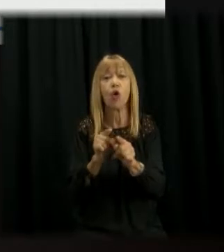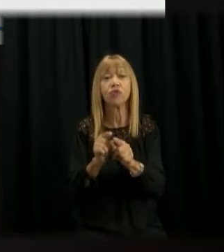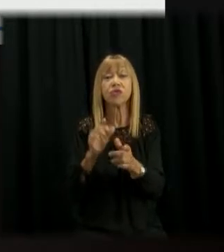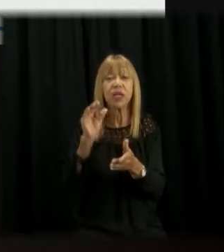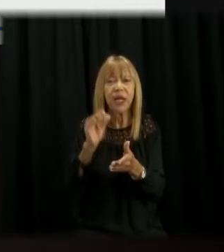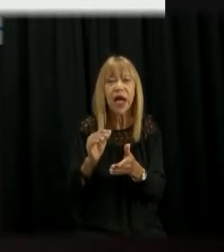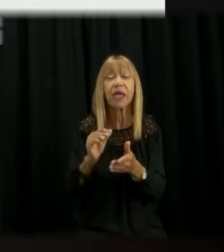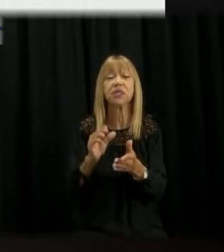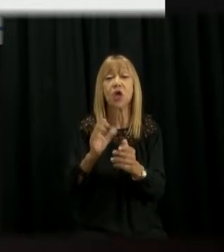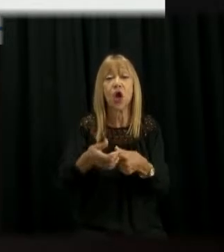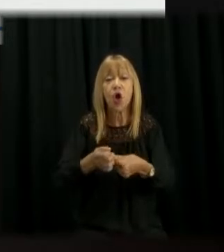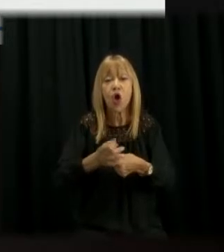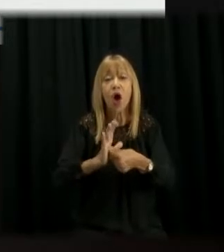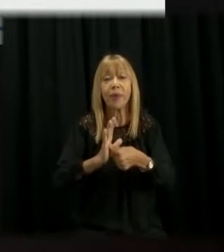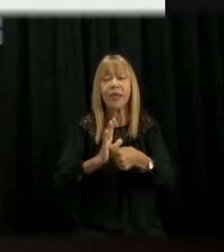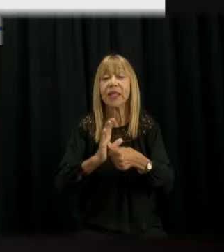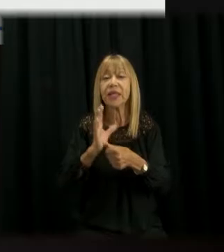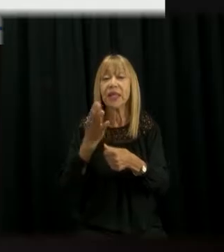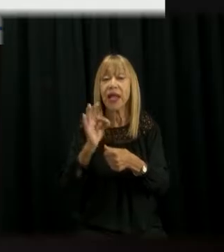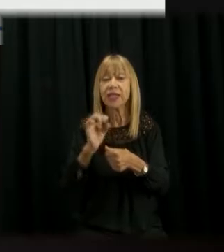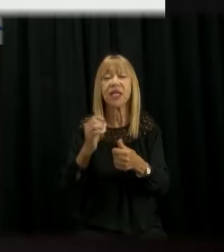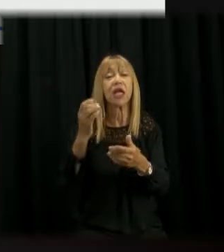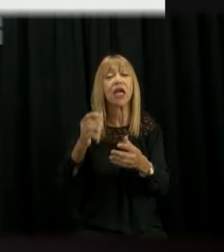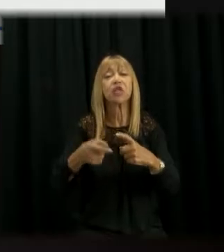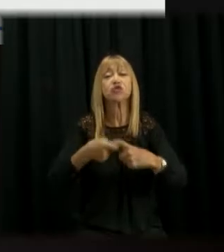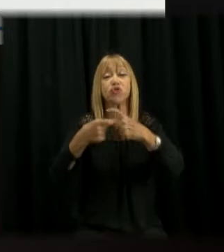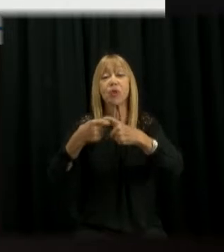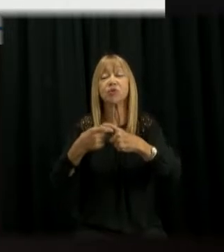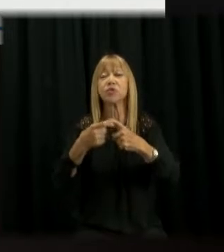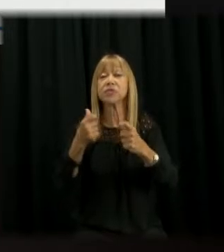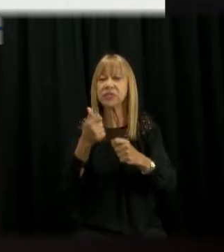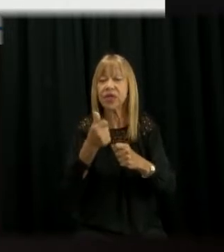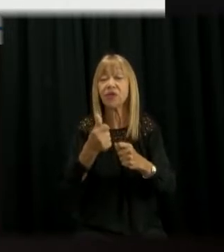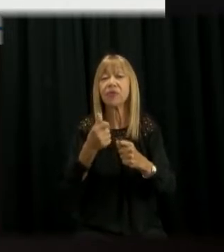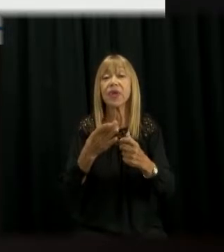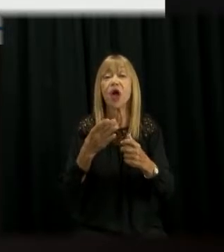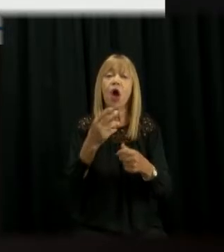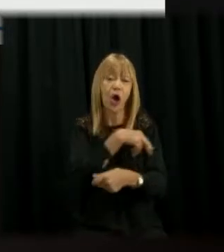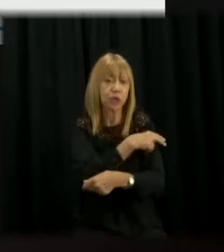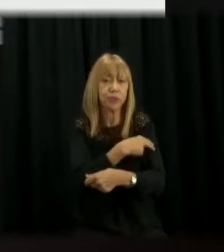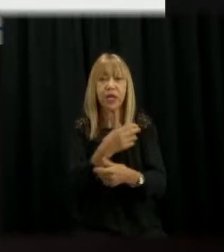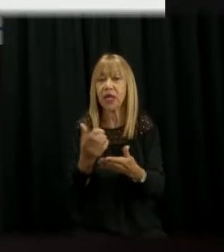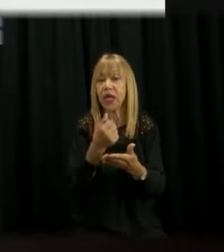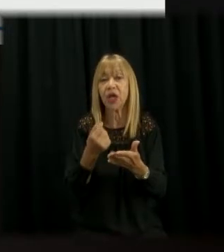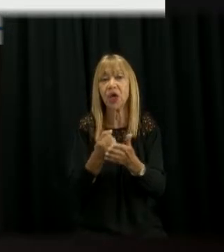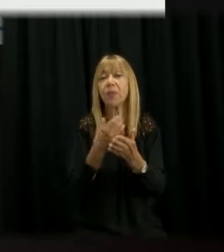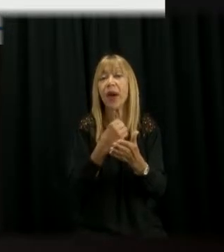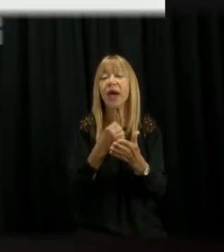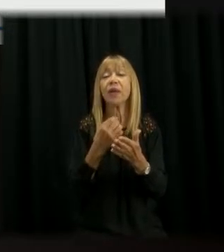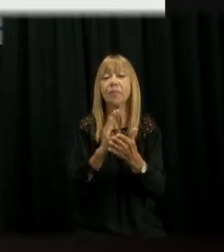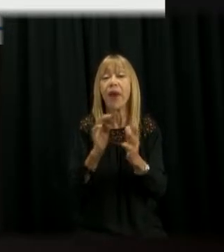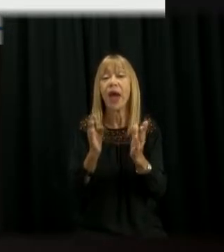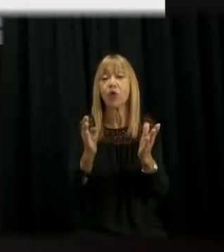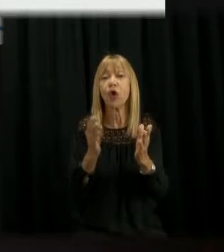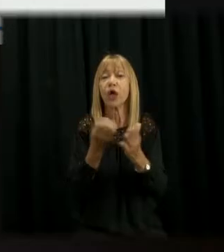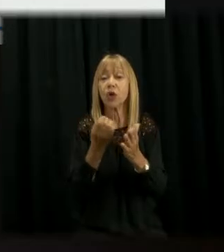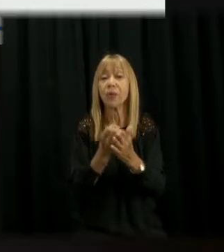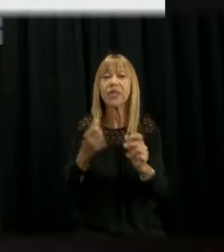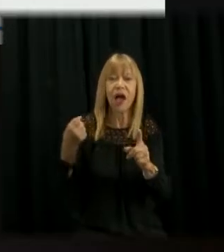subgraduados, también por el interrupciones del COVID-19 que redujo algunos ingresos y